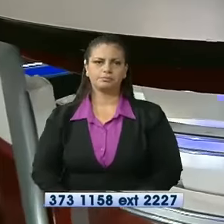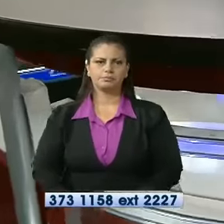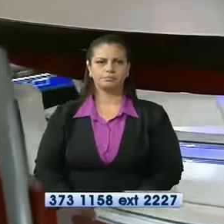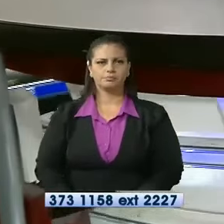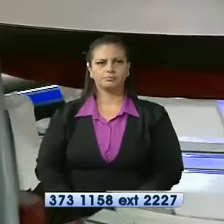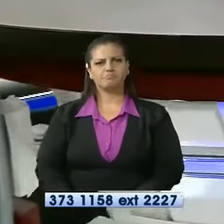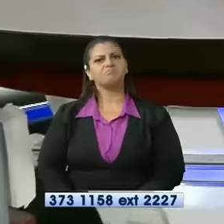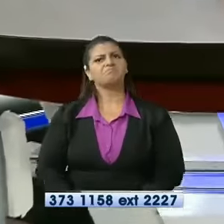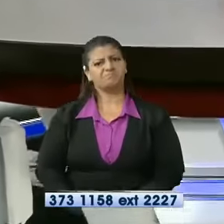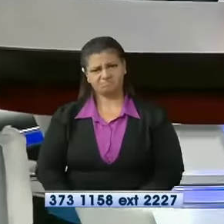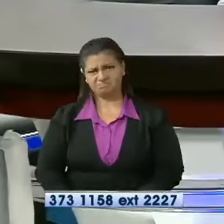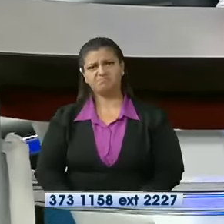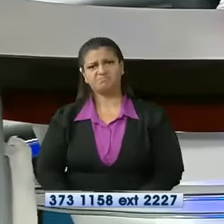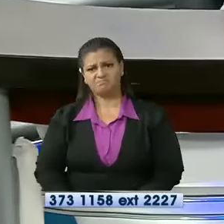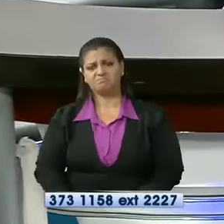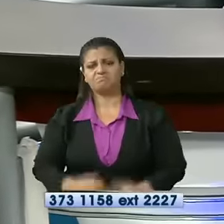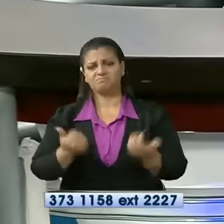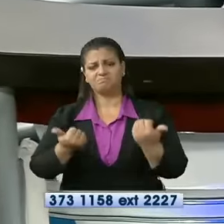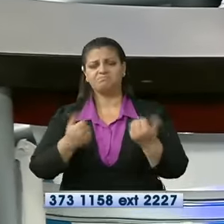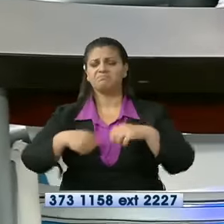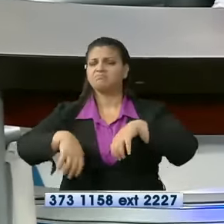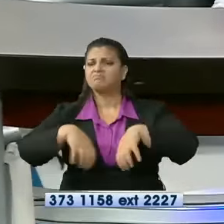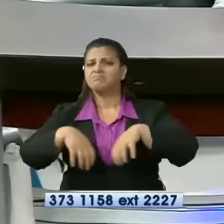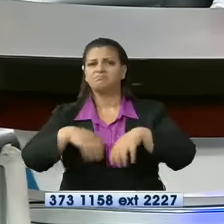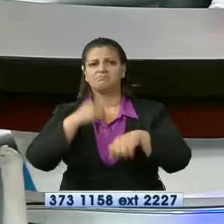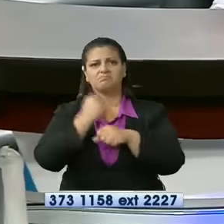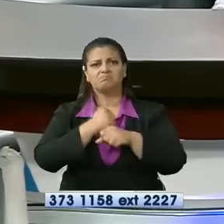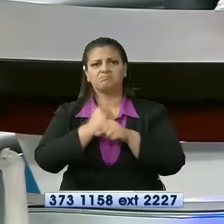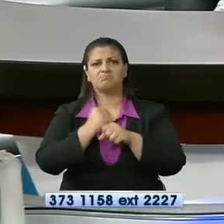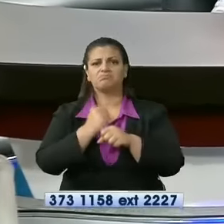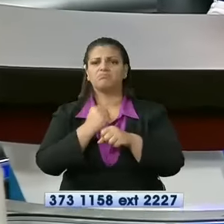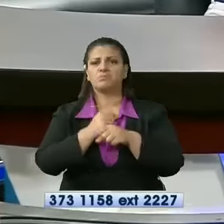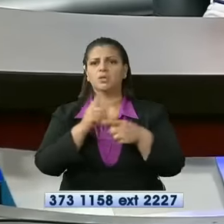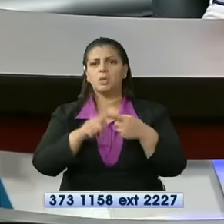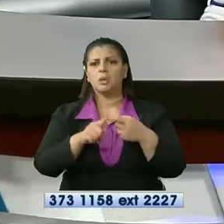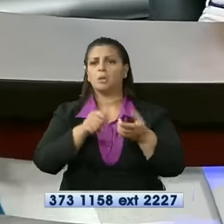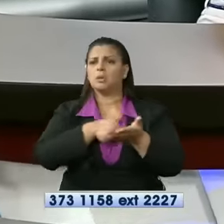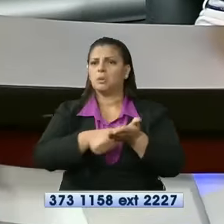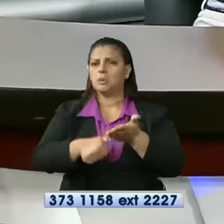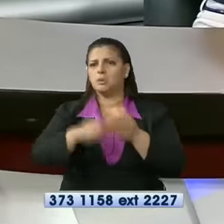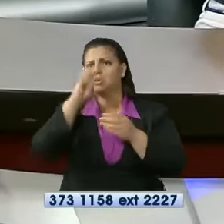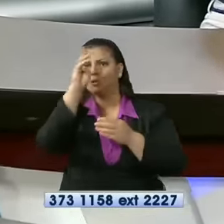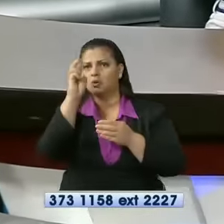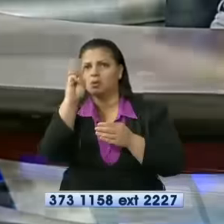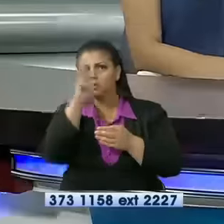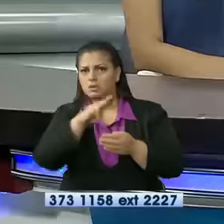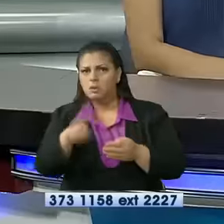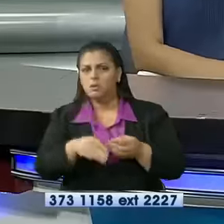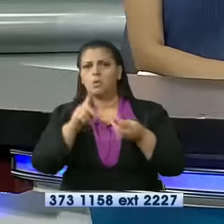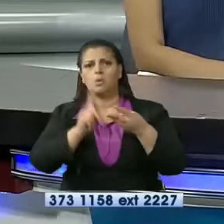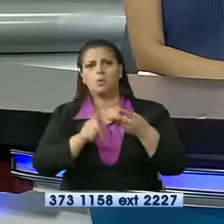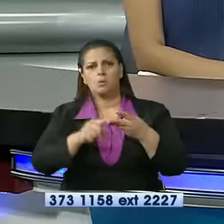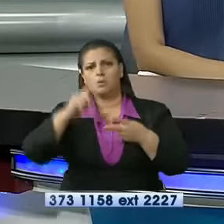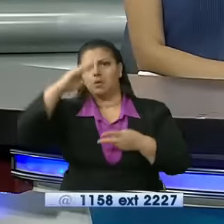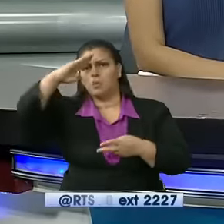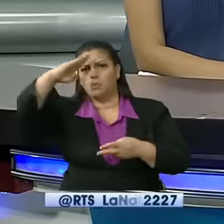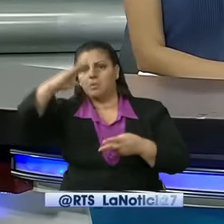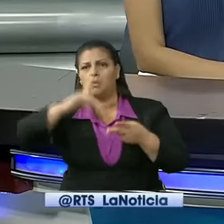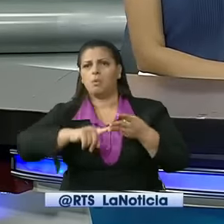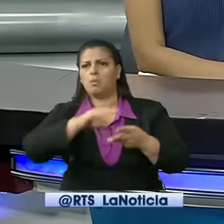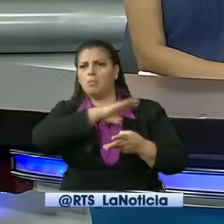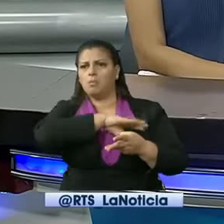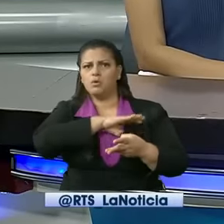Bien que se haga ese trabajo de intervención integral, Hugo. Que seguramente dará resultados con el tiempo, pero date cuenta que en medio del operativo, sí, mega